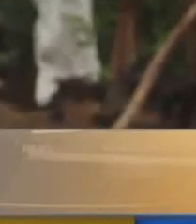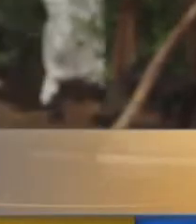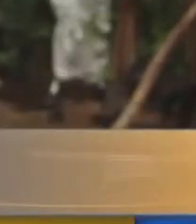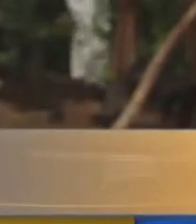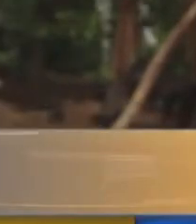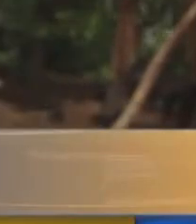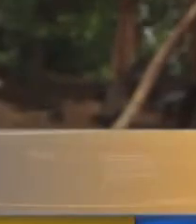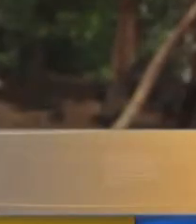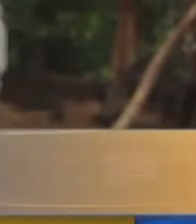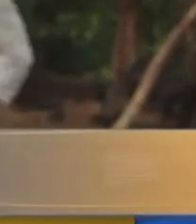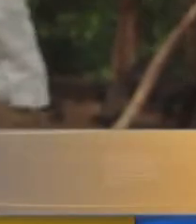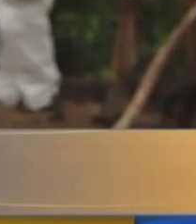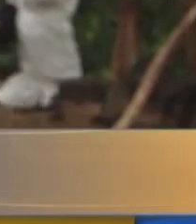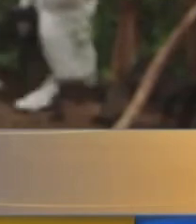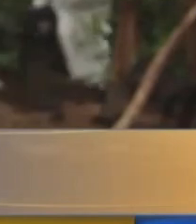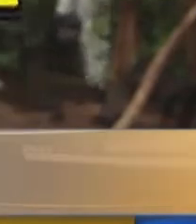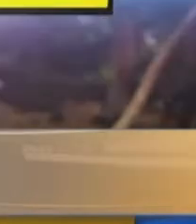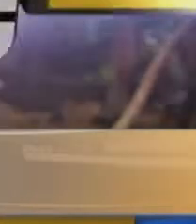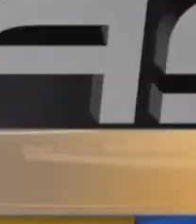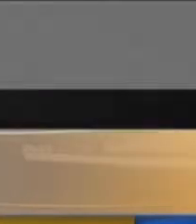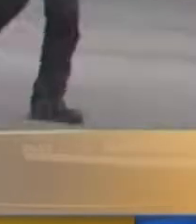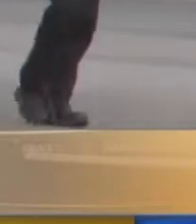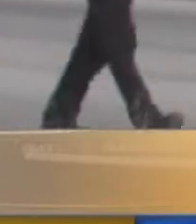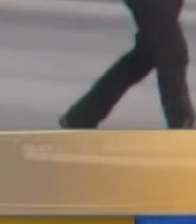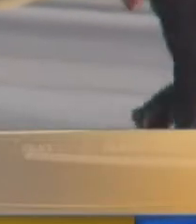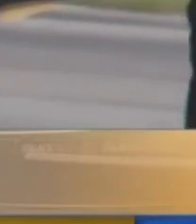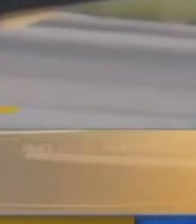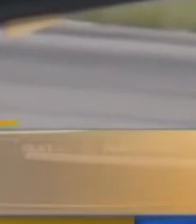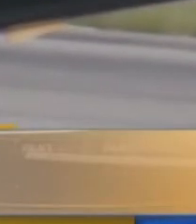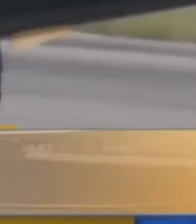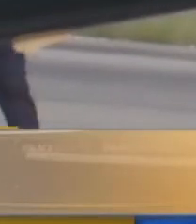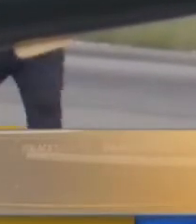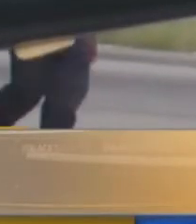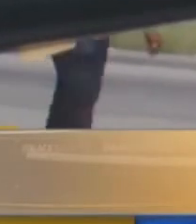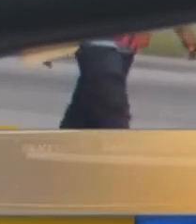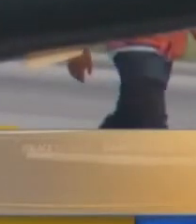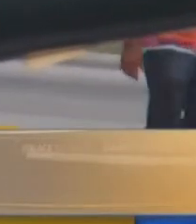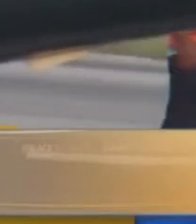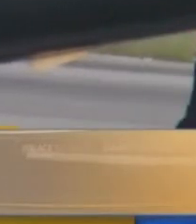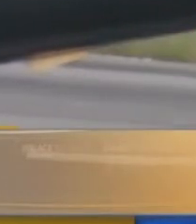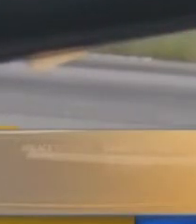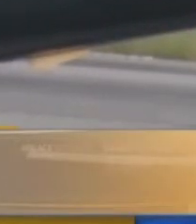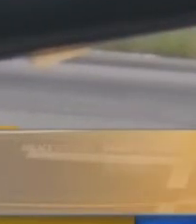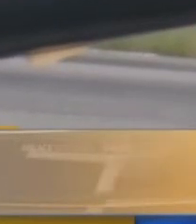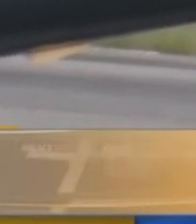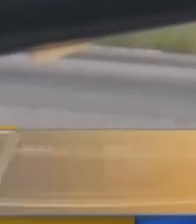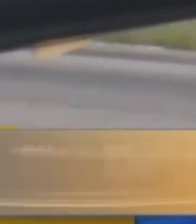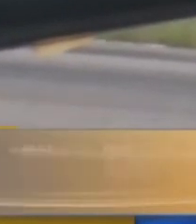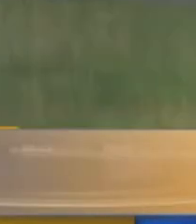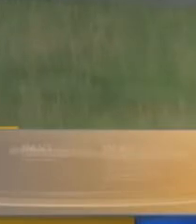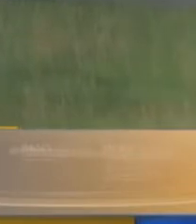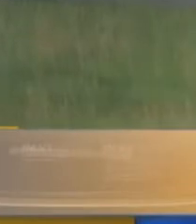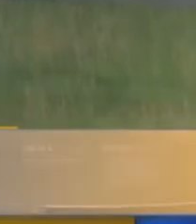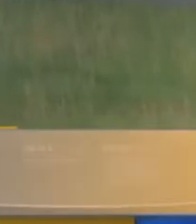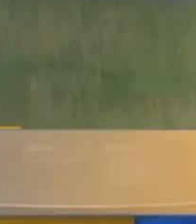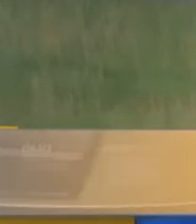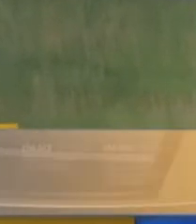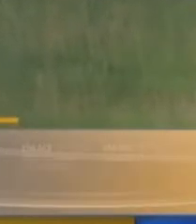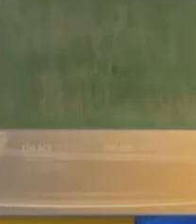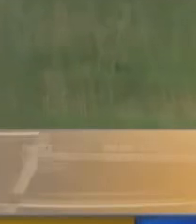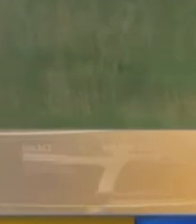Comuna 7 de la ciudad. Espera información en minutos. Una avioneta se accidentó en el aeropuerto Yariguíes. Dos tripulantes y un pasajero resultaron